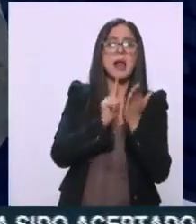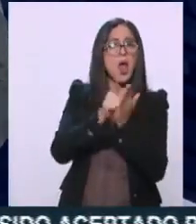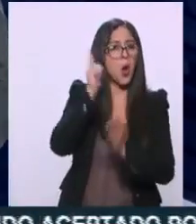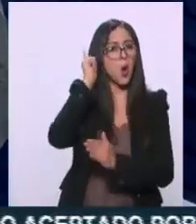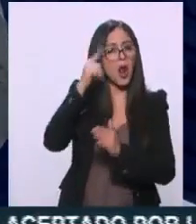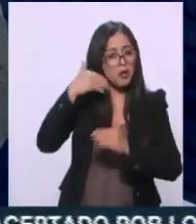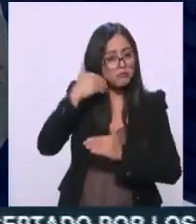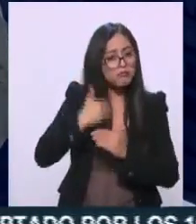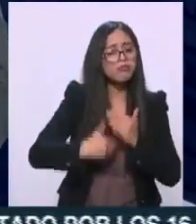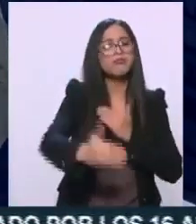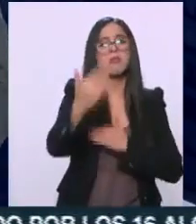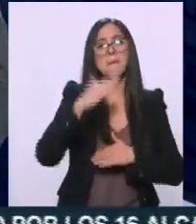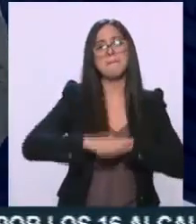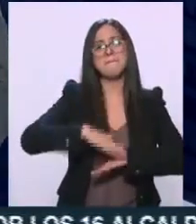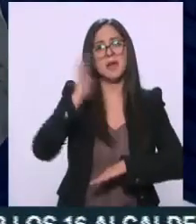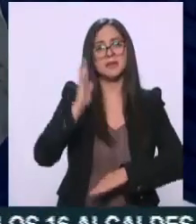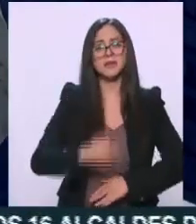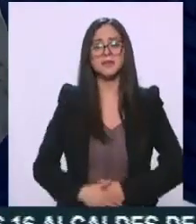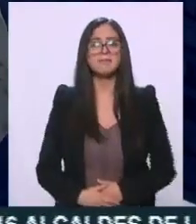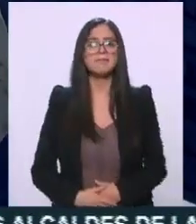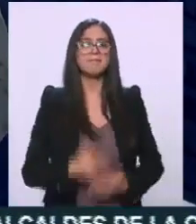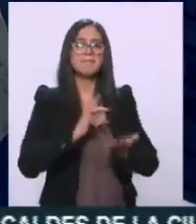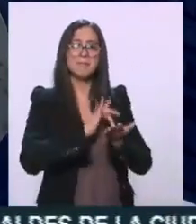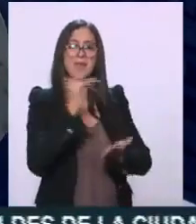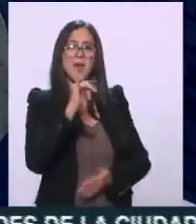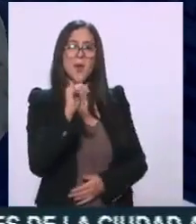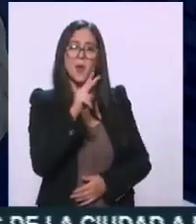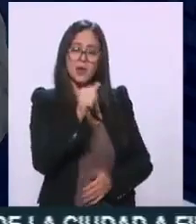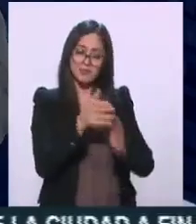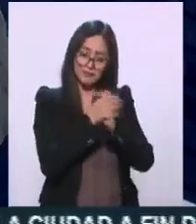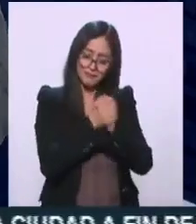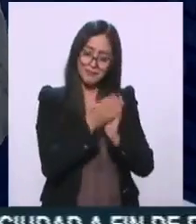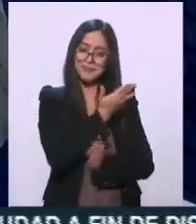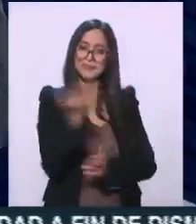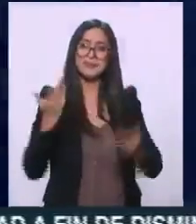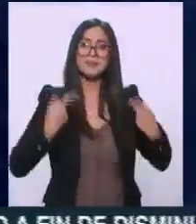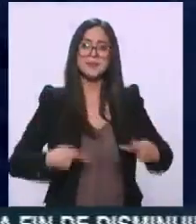Muchas gracias, Juan. Un abrazo, saludos a tu auditorio. Un abrazo, Temístocles, desde la